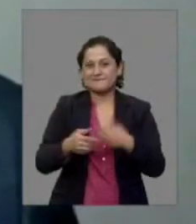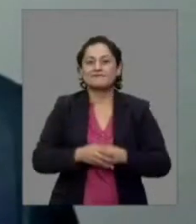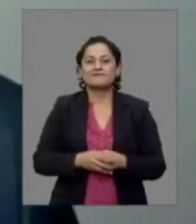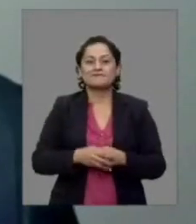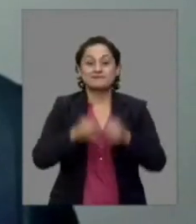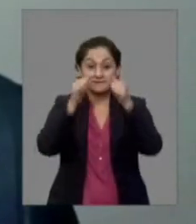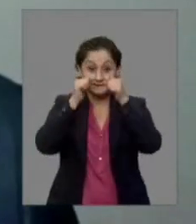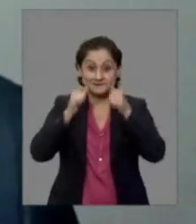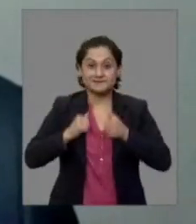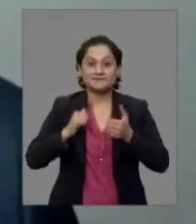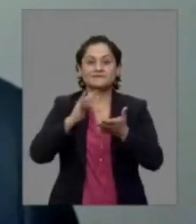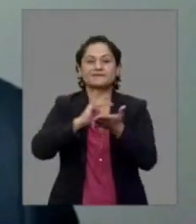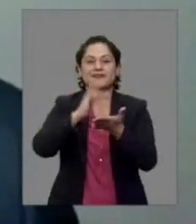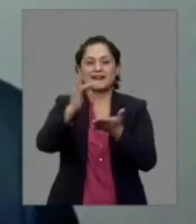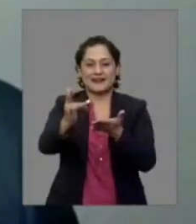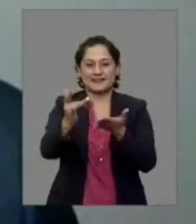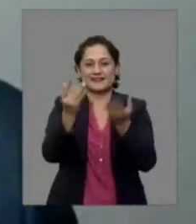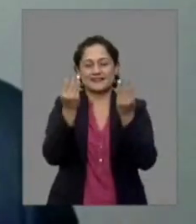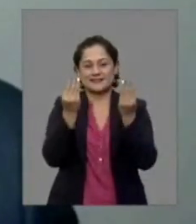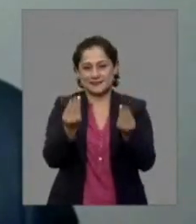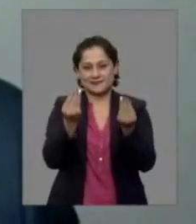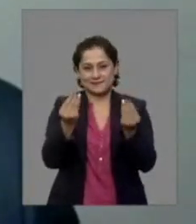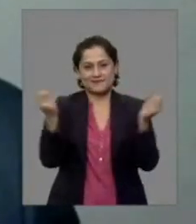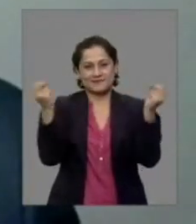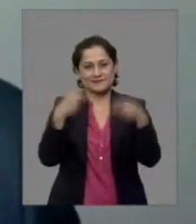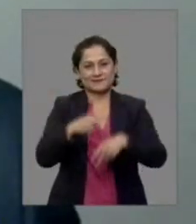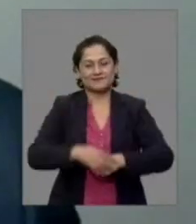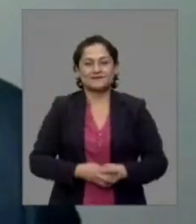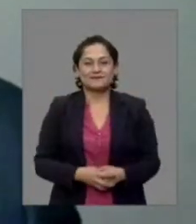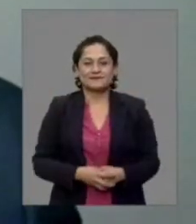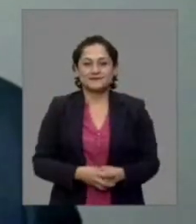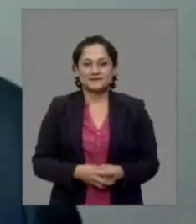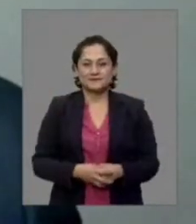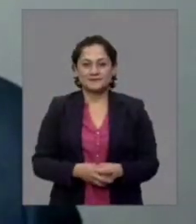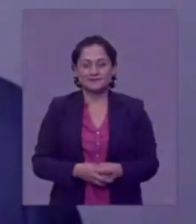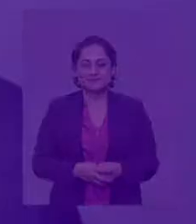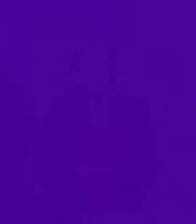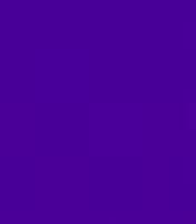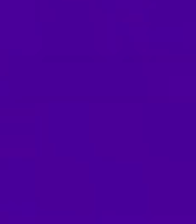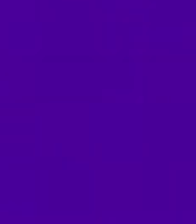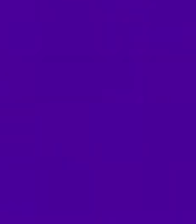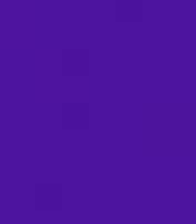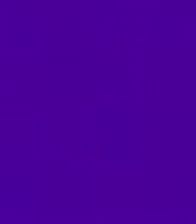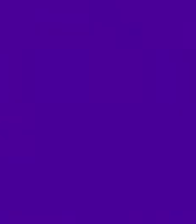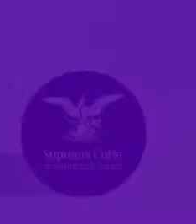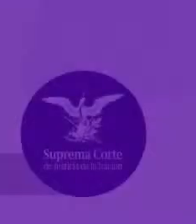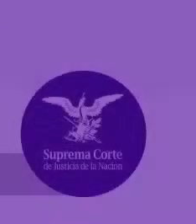atención a esta transmisión. Muchas gracias. Hasta pronto.